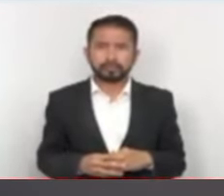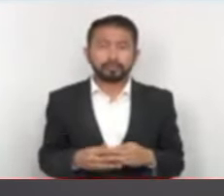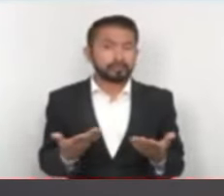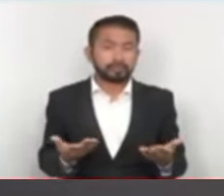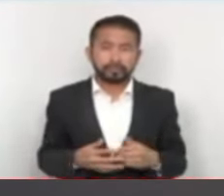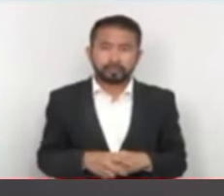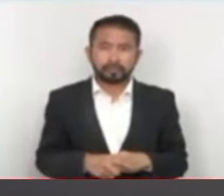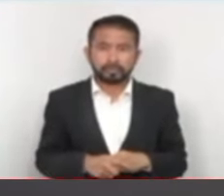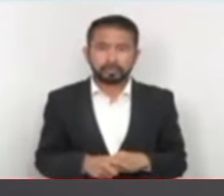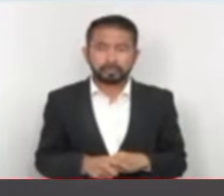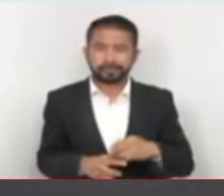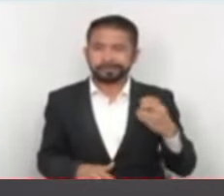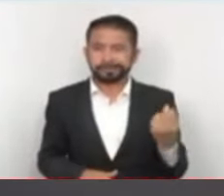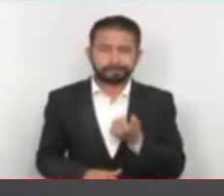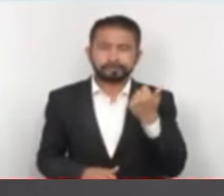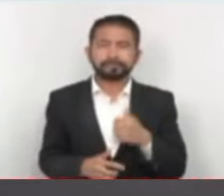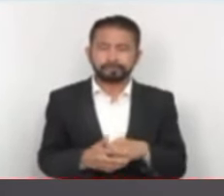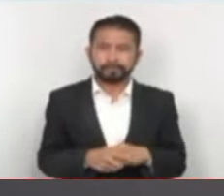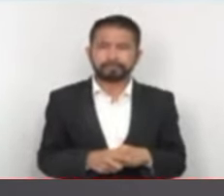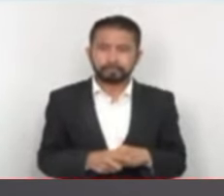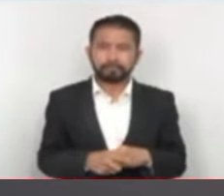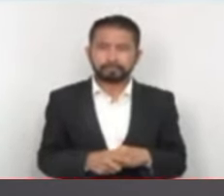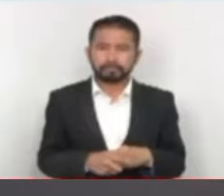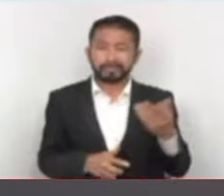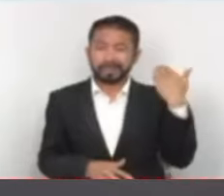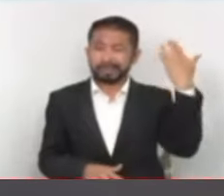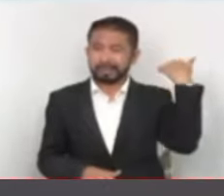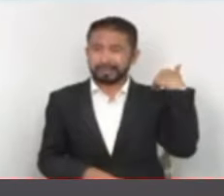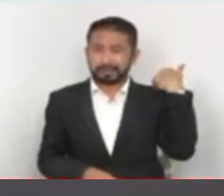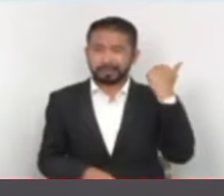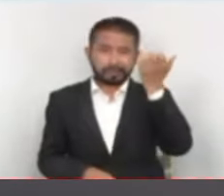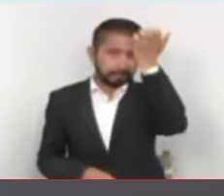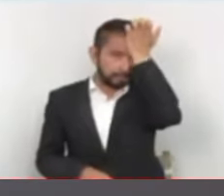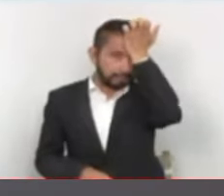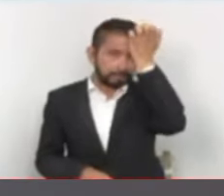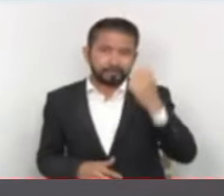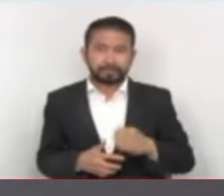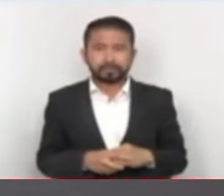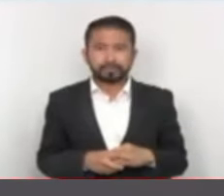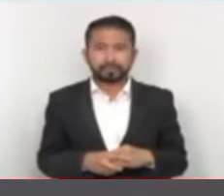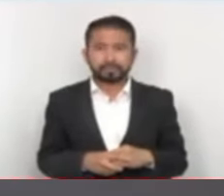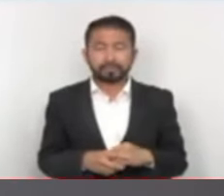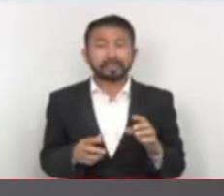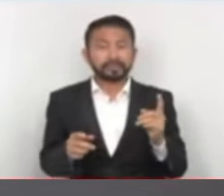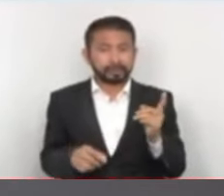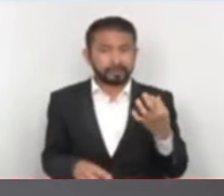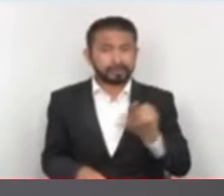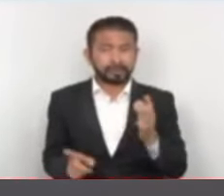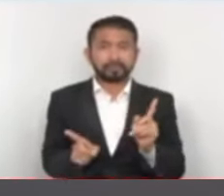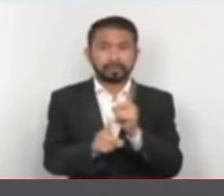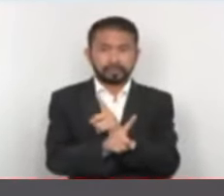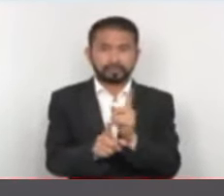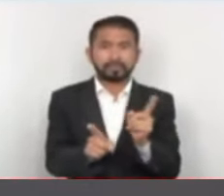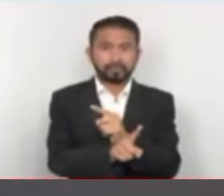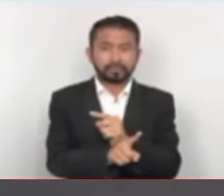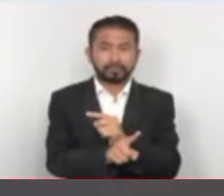Pero lamentablemente se cometieron algunos errores que hay que corregir, por supuesto,